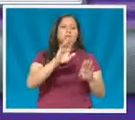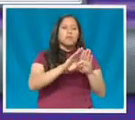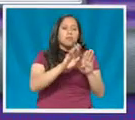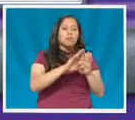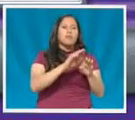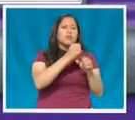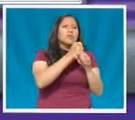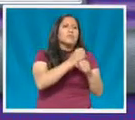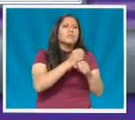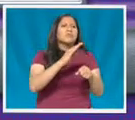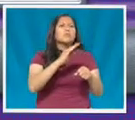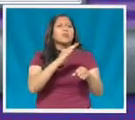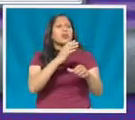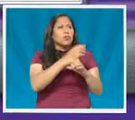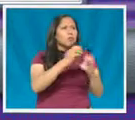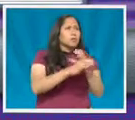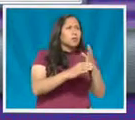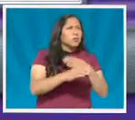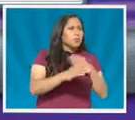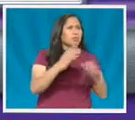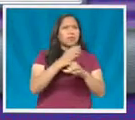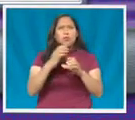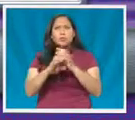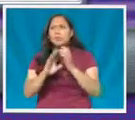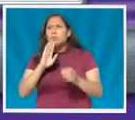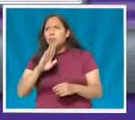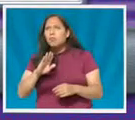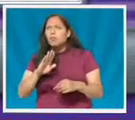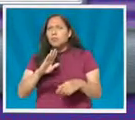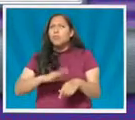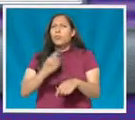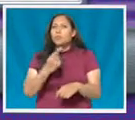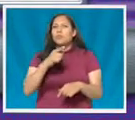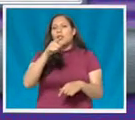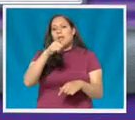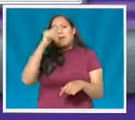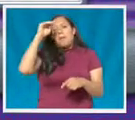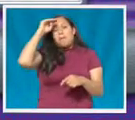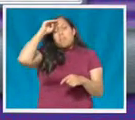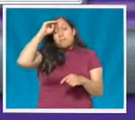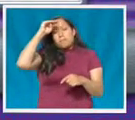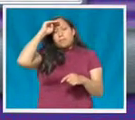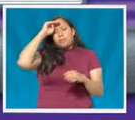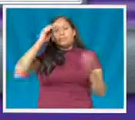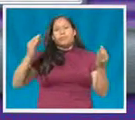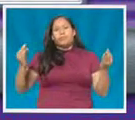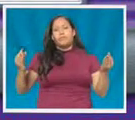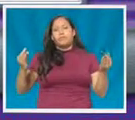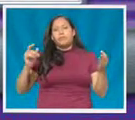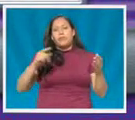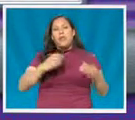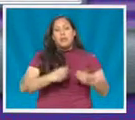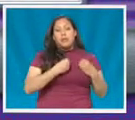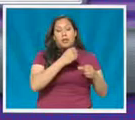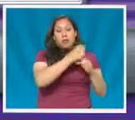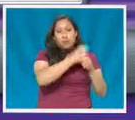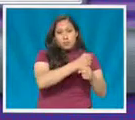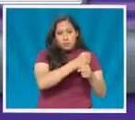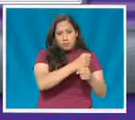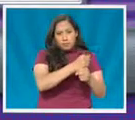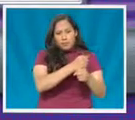bueno, por qué ocurren cosas buenas y ocurren malas. Y dice, bueno, la situación es que la vida es sufrimiento.